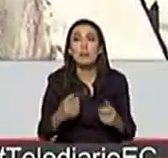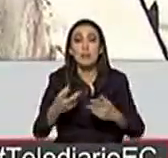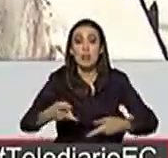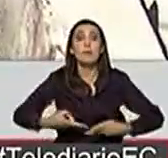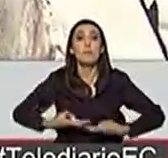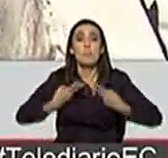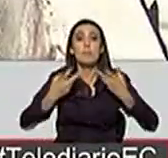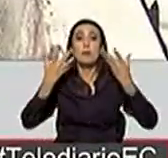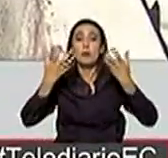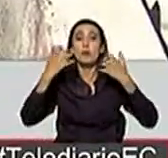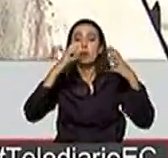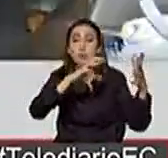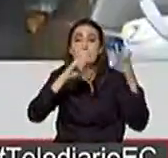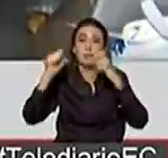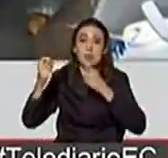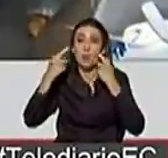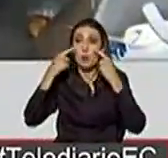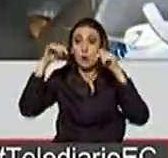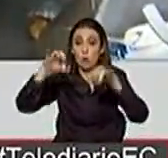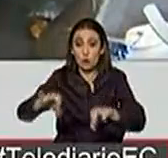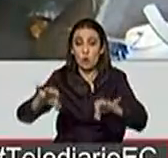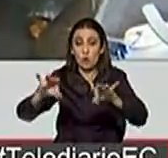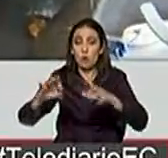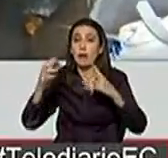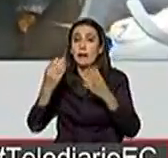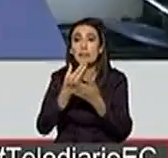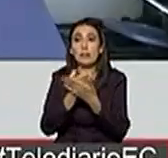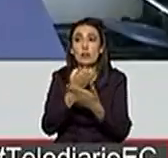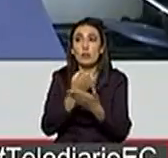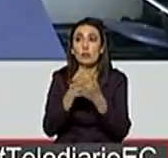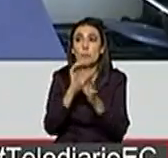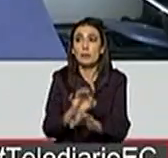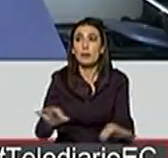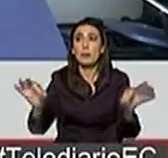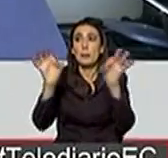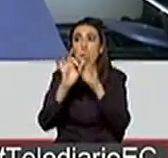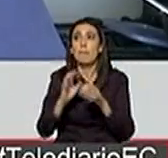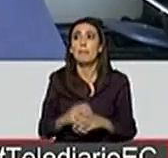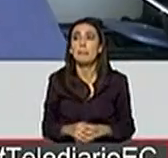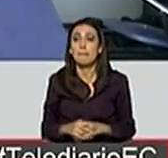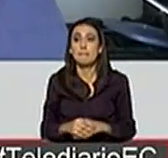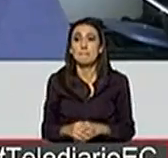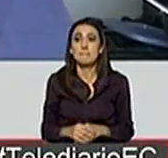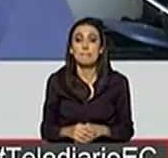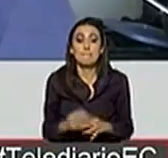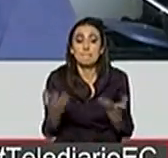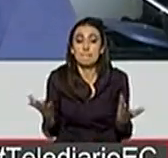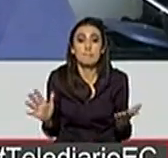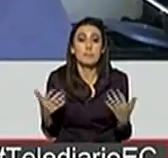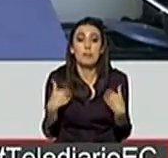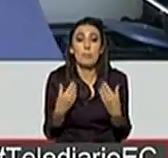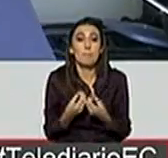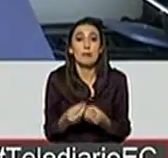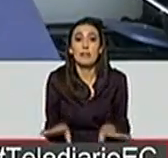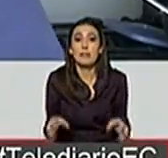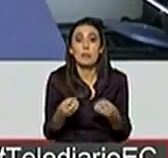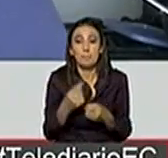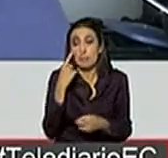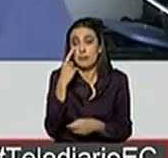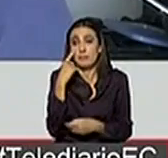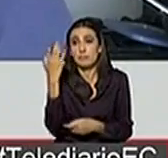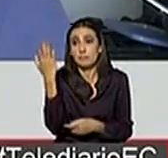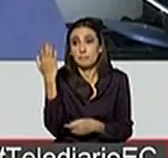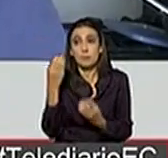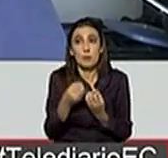vivió cuando intentó salvar su negocio fuente de ingresos de su familia me dejan prácticamente en la calle me dejan en la ruina porque no tengo a ustedes pueden ver